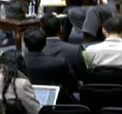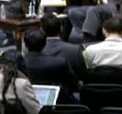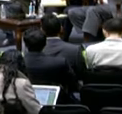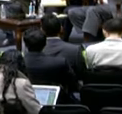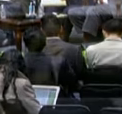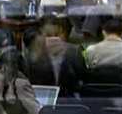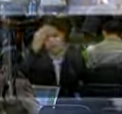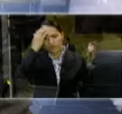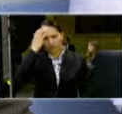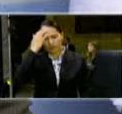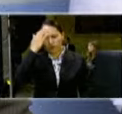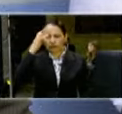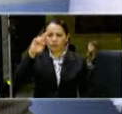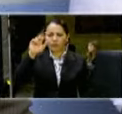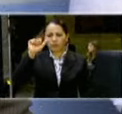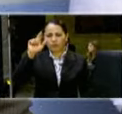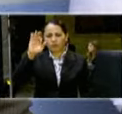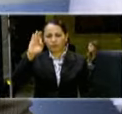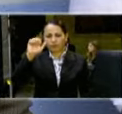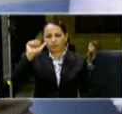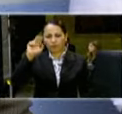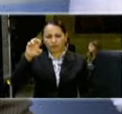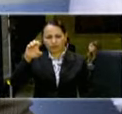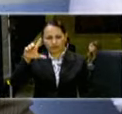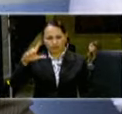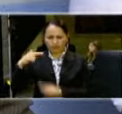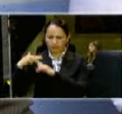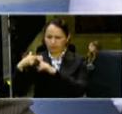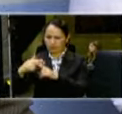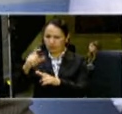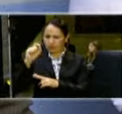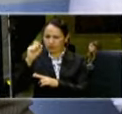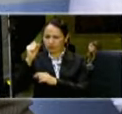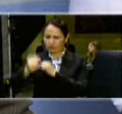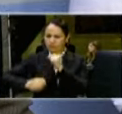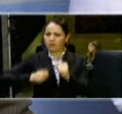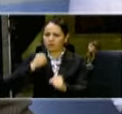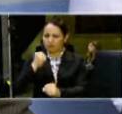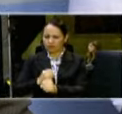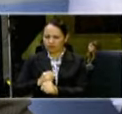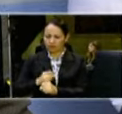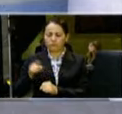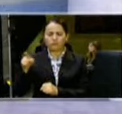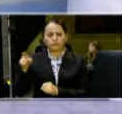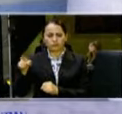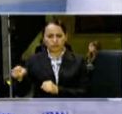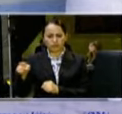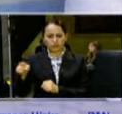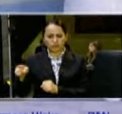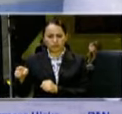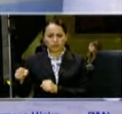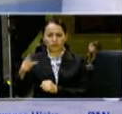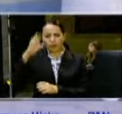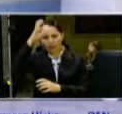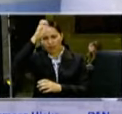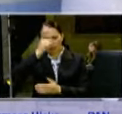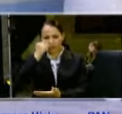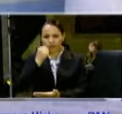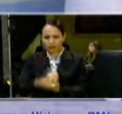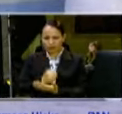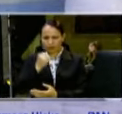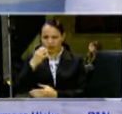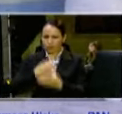Conocí a Rafael hace alrededor de 20 años, cuando se acababa de ratificar el acuerdo de comercio